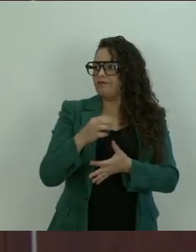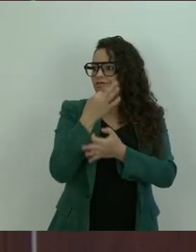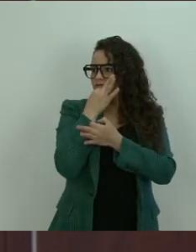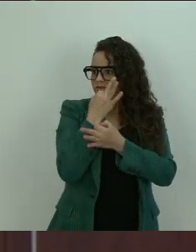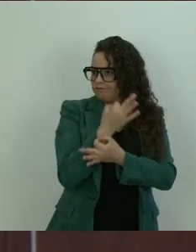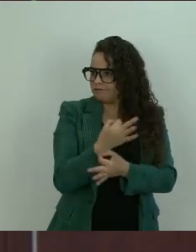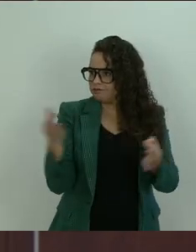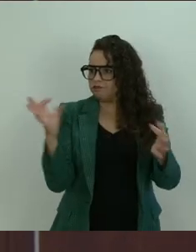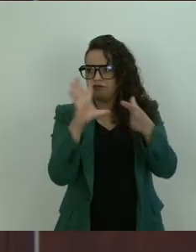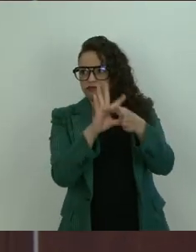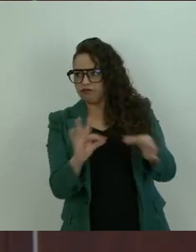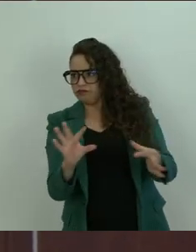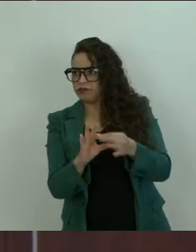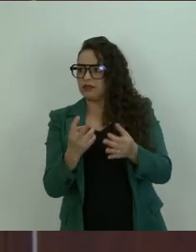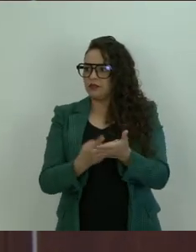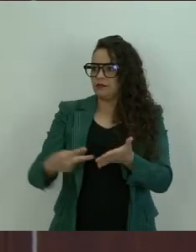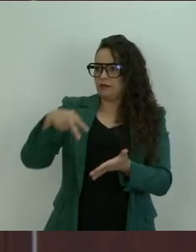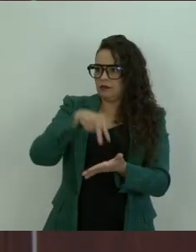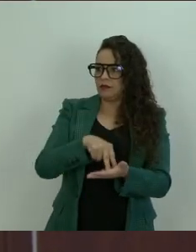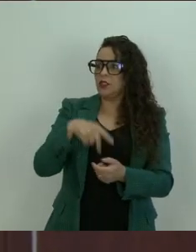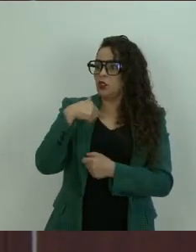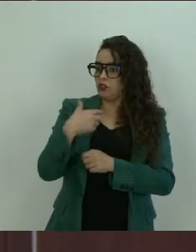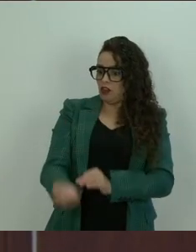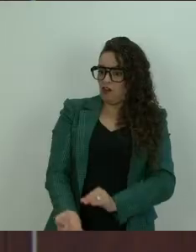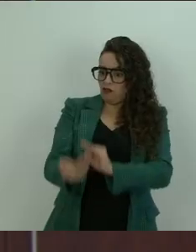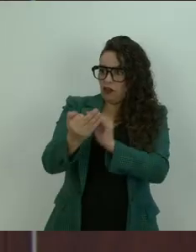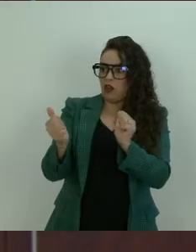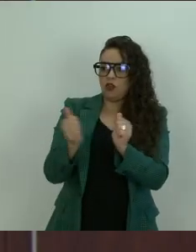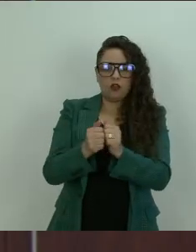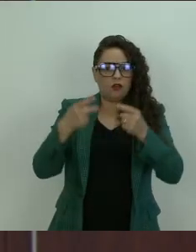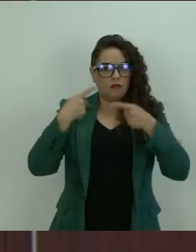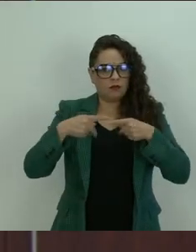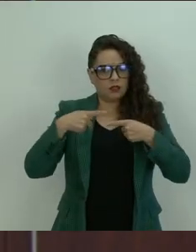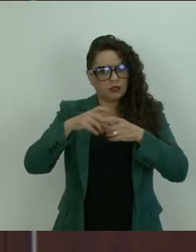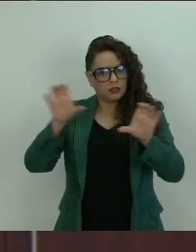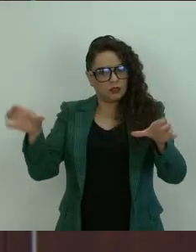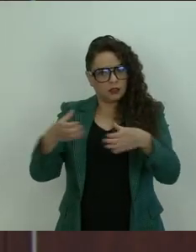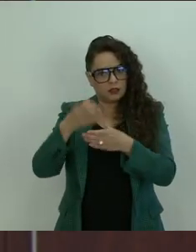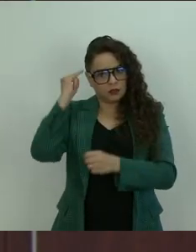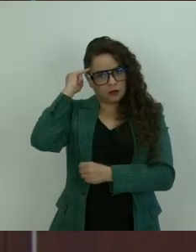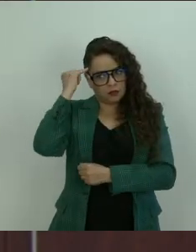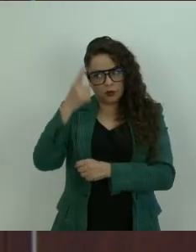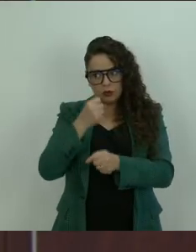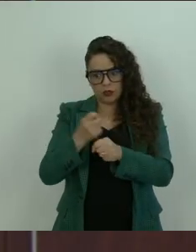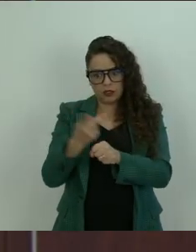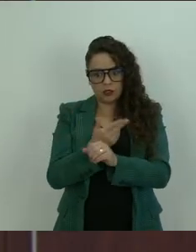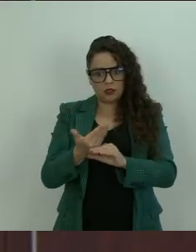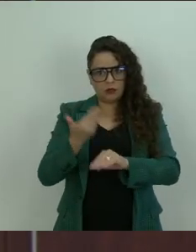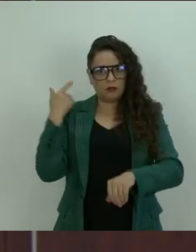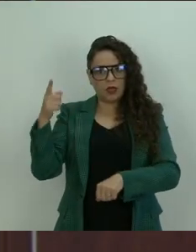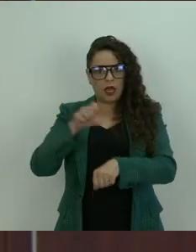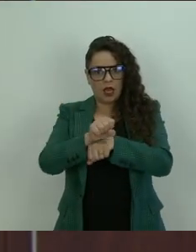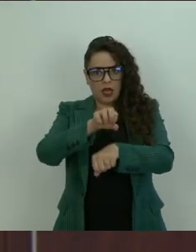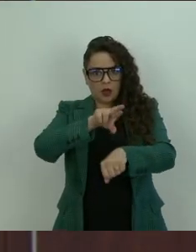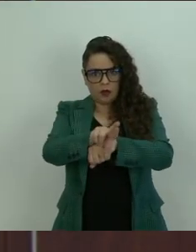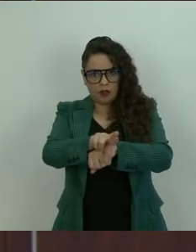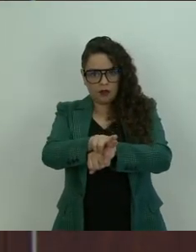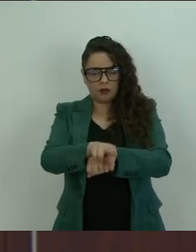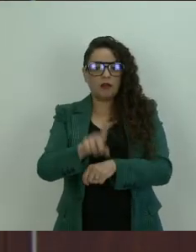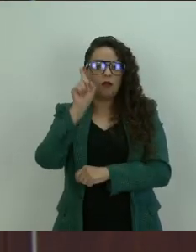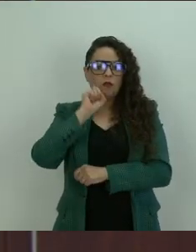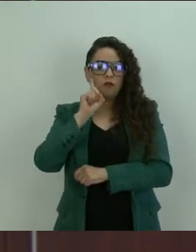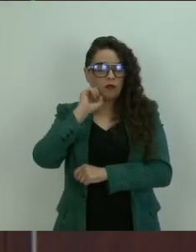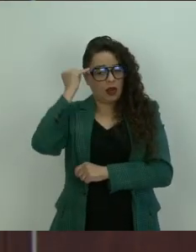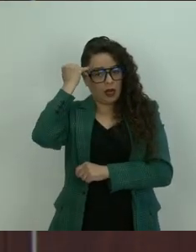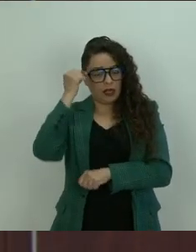Hice un trabajo directo con mujeres indígenas de la Amazonía ecuatoriana el año pasado. Las mujeres indígenas de Guatemala